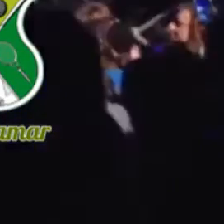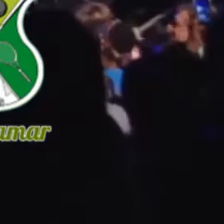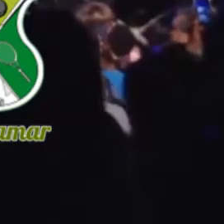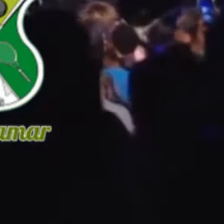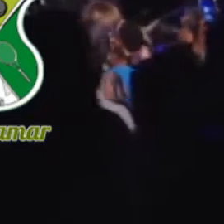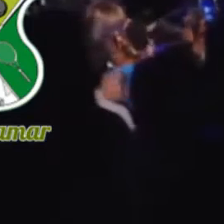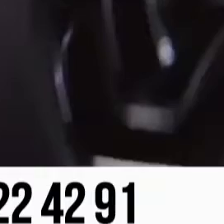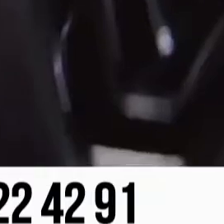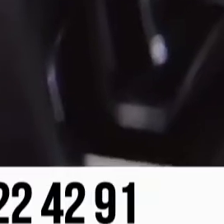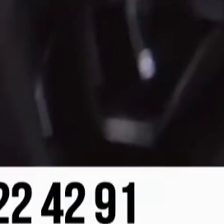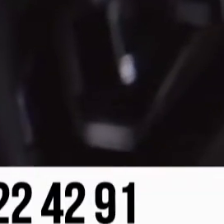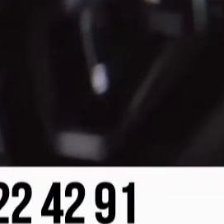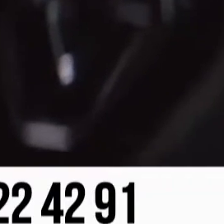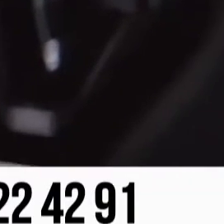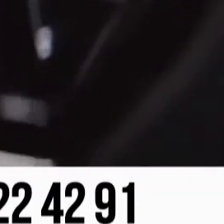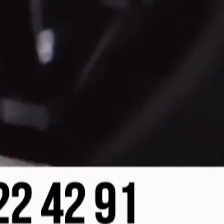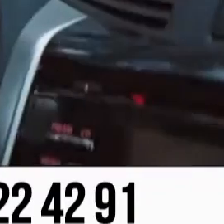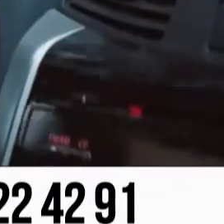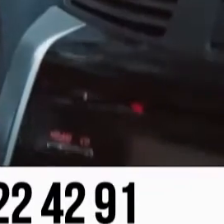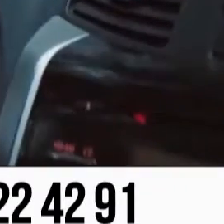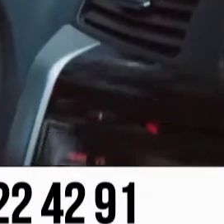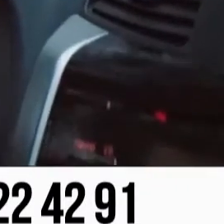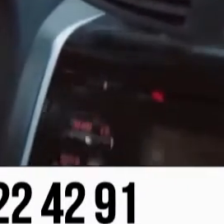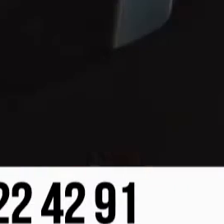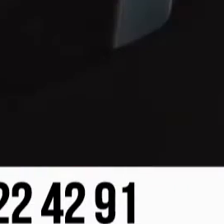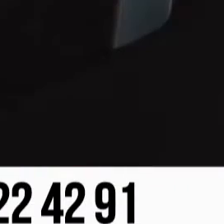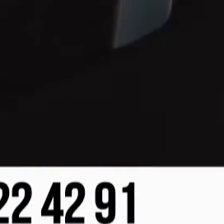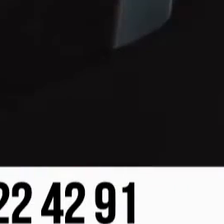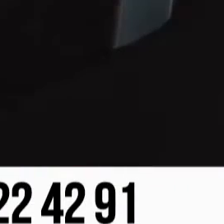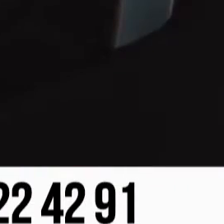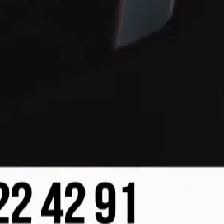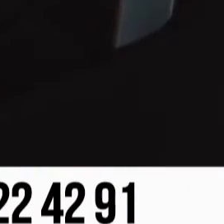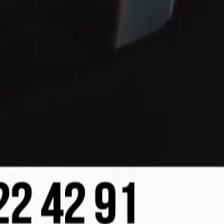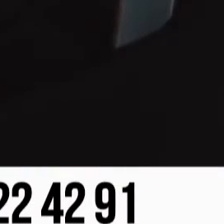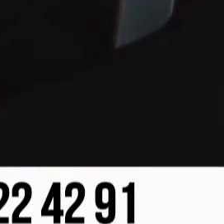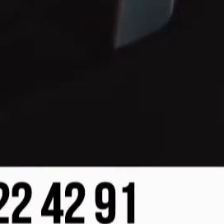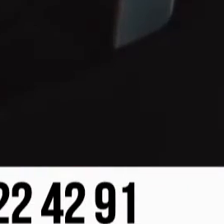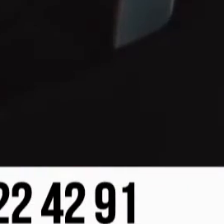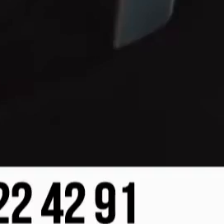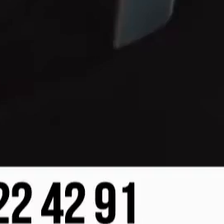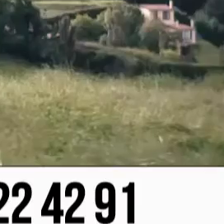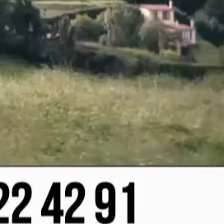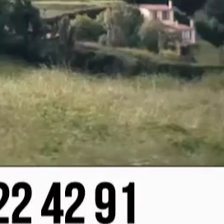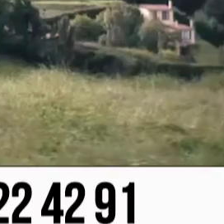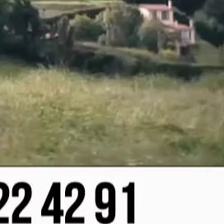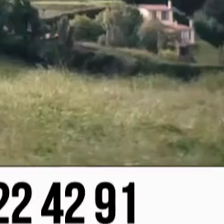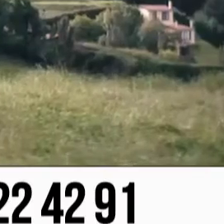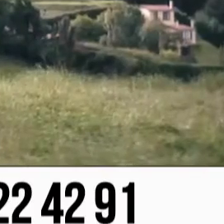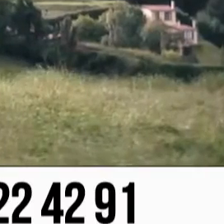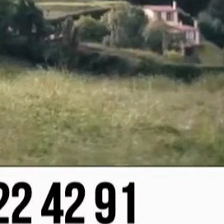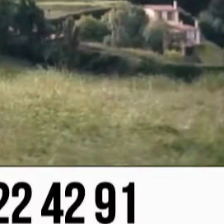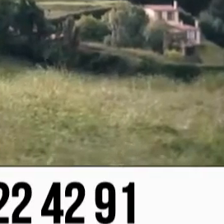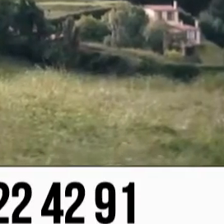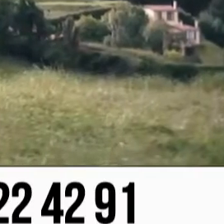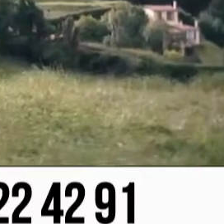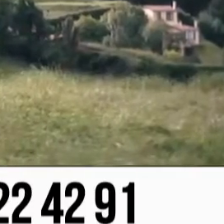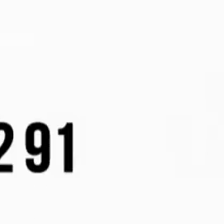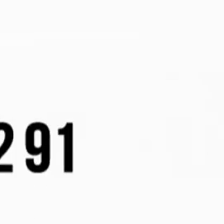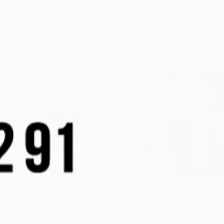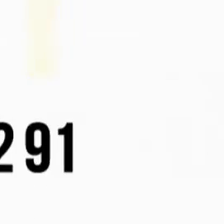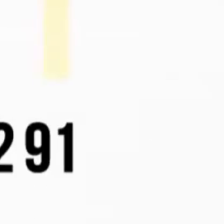damas reino a las kan es confort interior su habilidad y diseño te brindan comodidad en cualquier tipo de